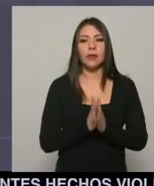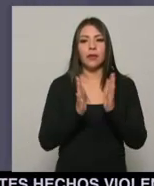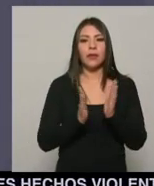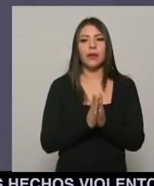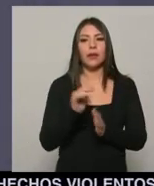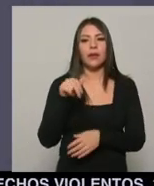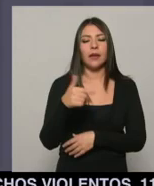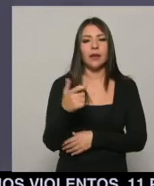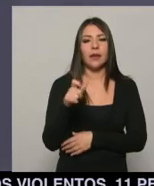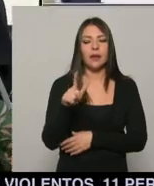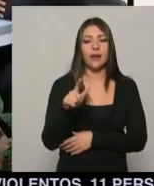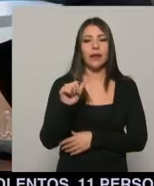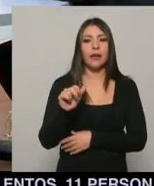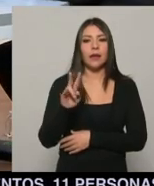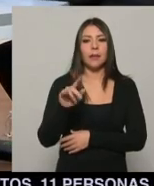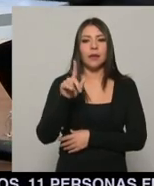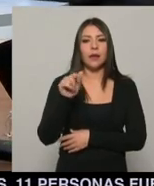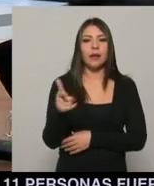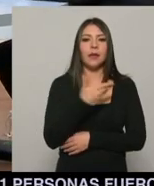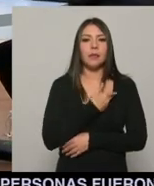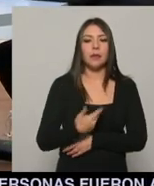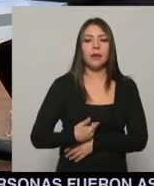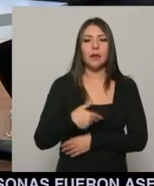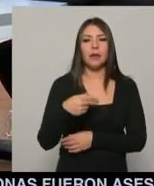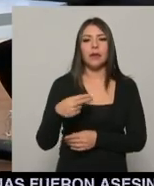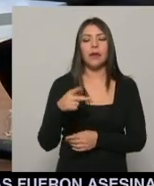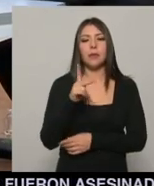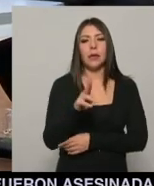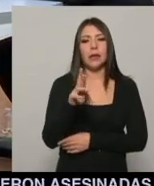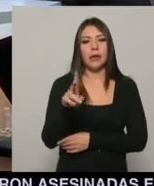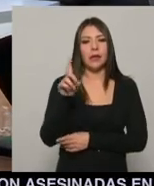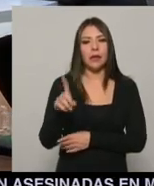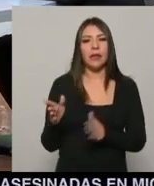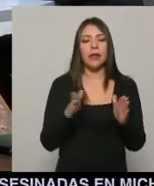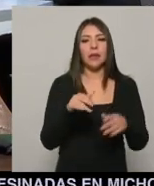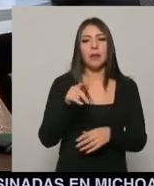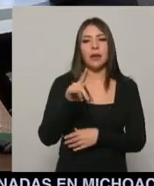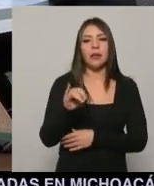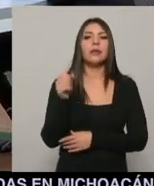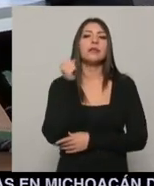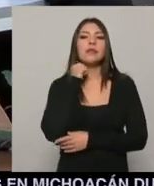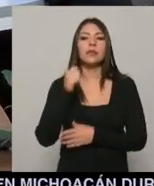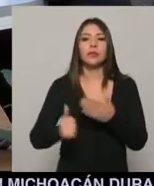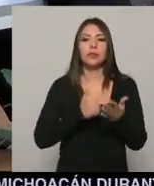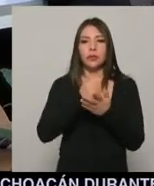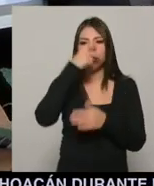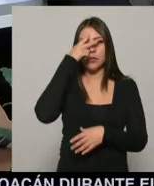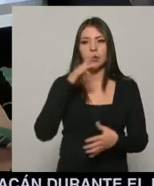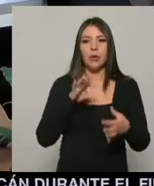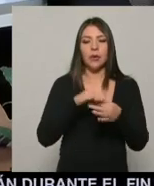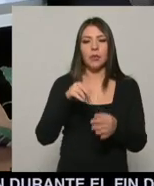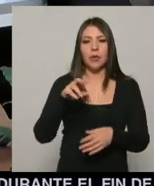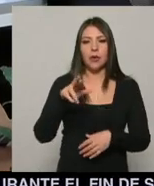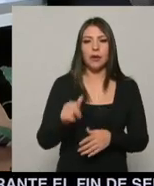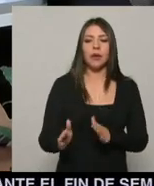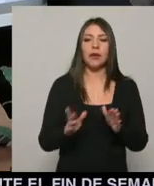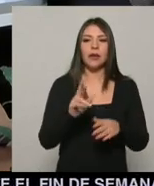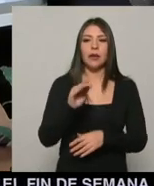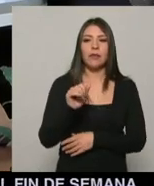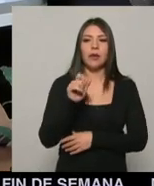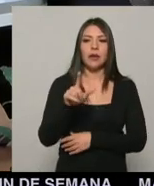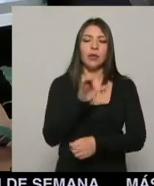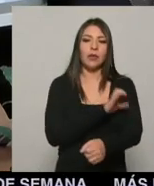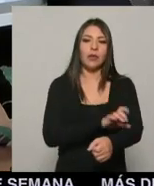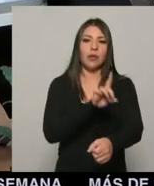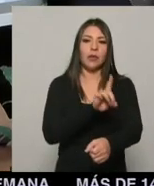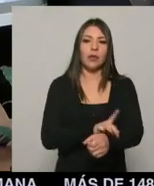Ángel Ávila, presidente nacional del PRD. Martí Batres, senador de la Ciudad de México por Morena. Rafael Solano, coordinador